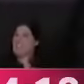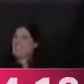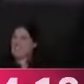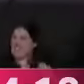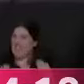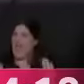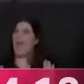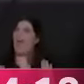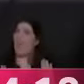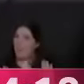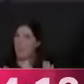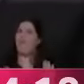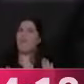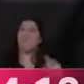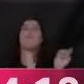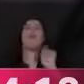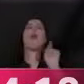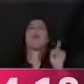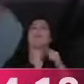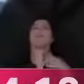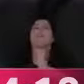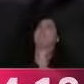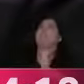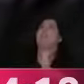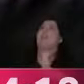rechazado. No se trata de sentirse